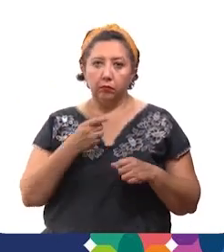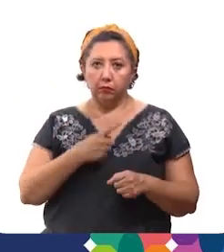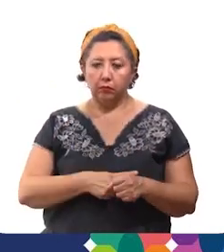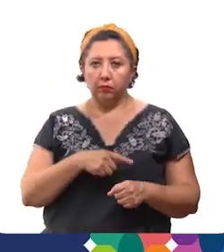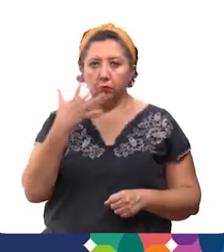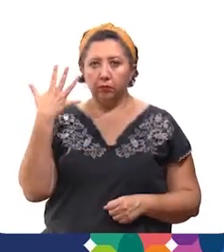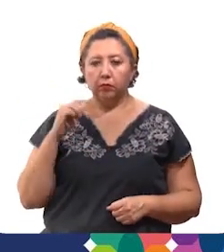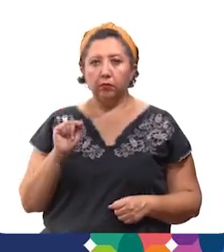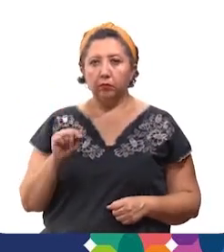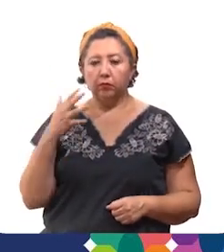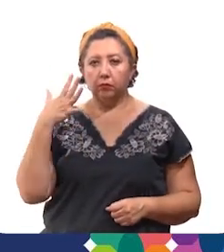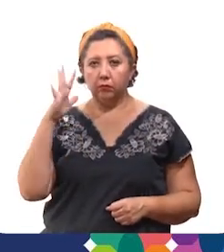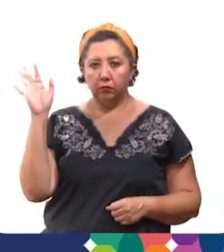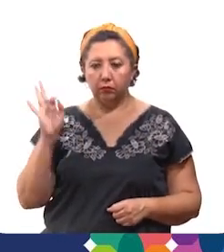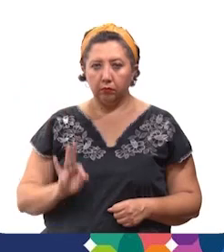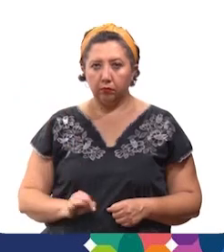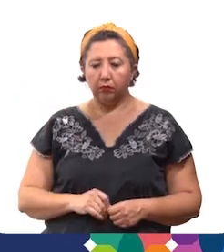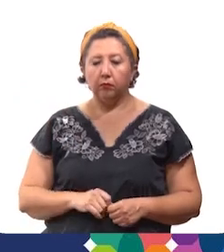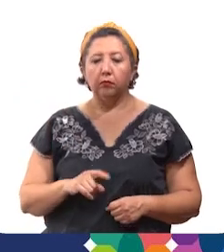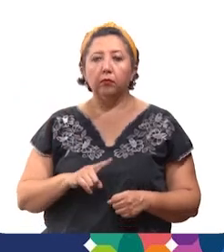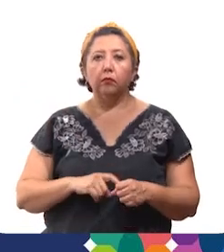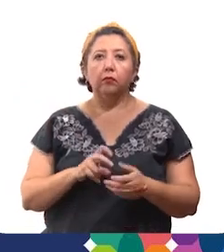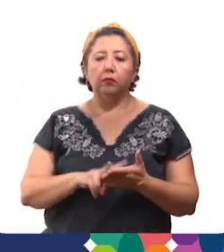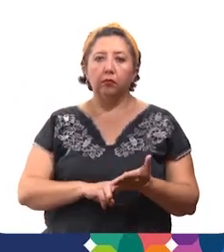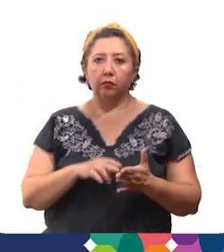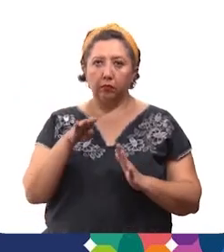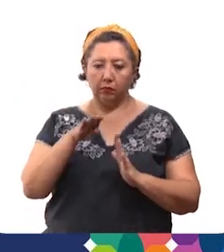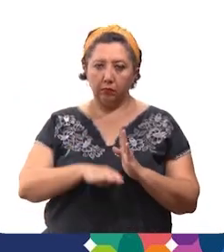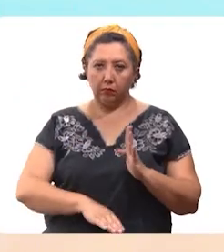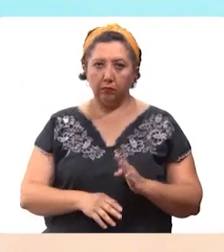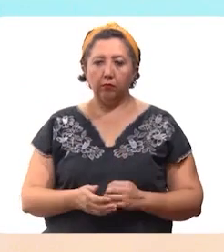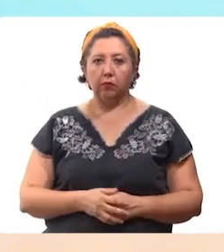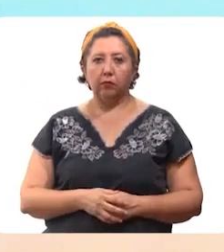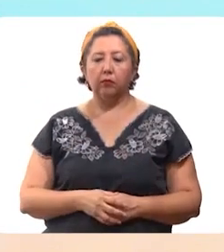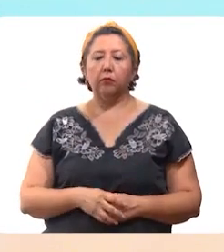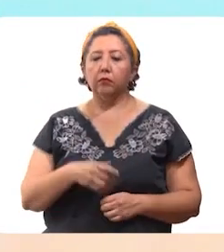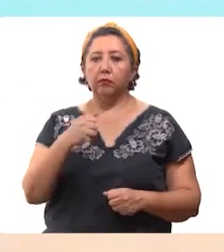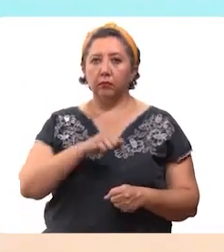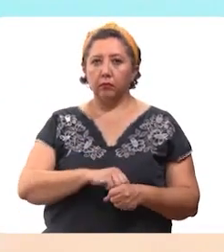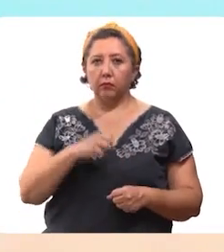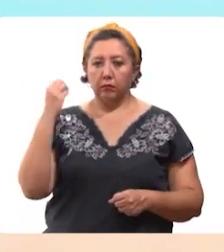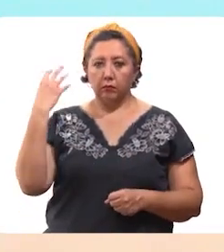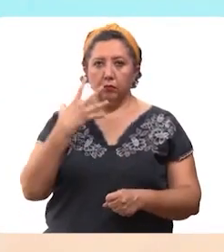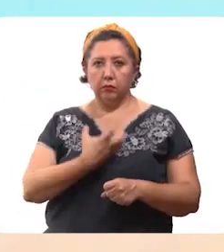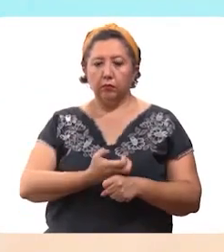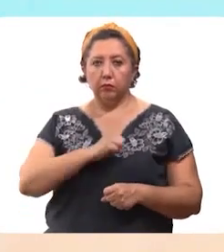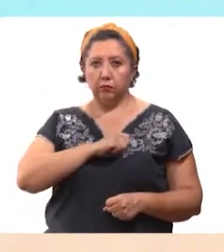es del 10.5%, se encuentra en verde y en descenso. Los